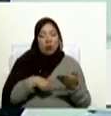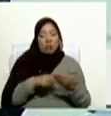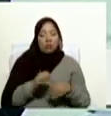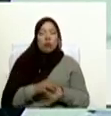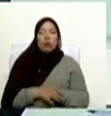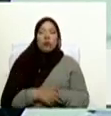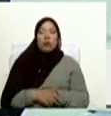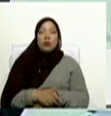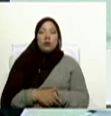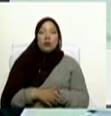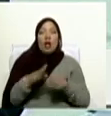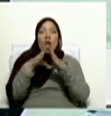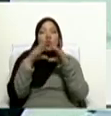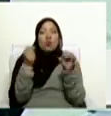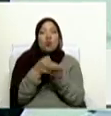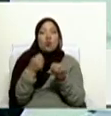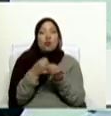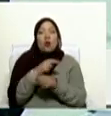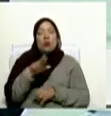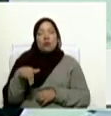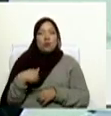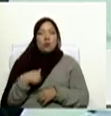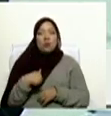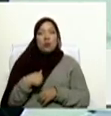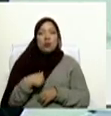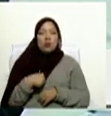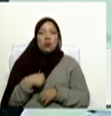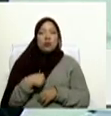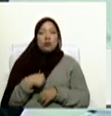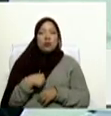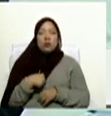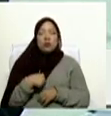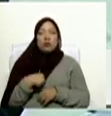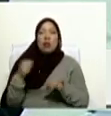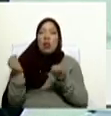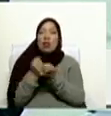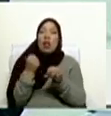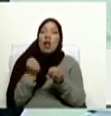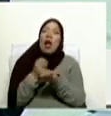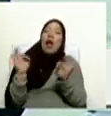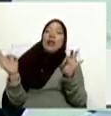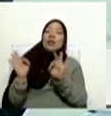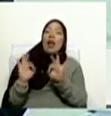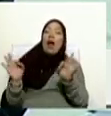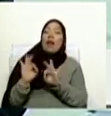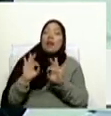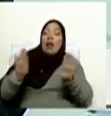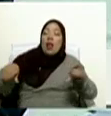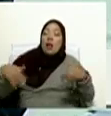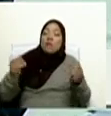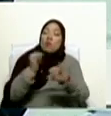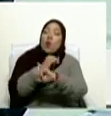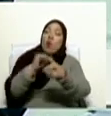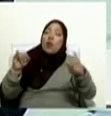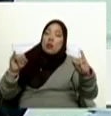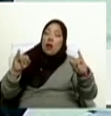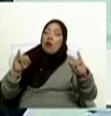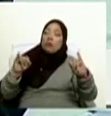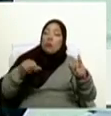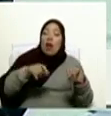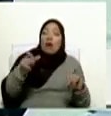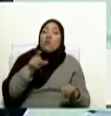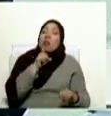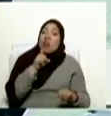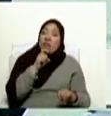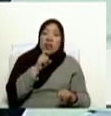afirmamos todas y todos nosotros que nadie nos regaló la independencia lo